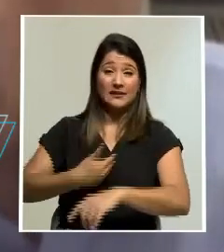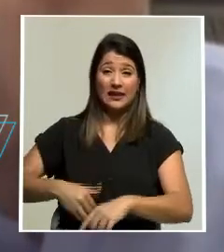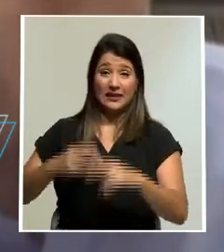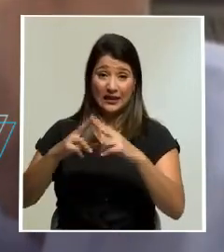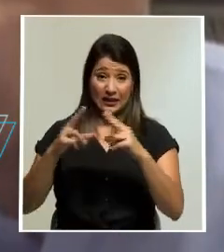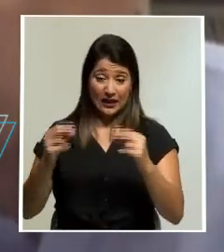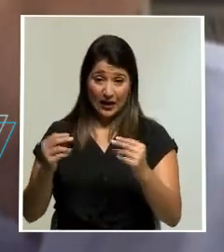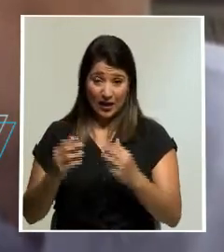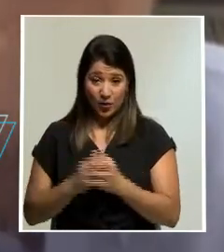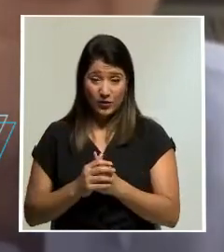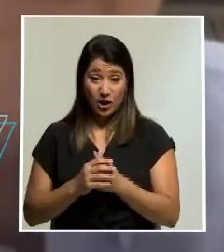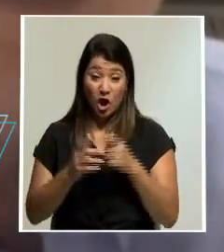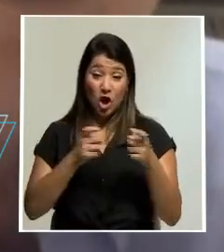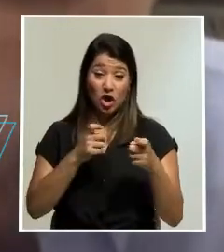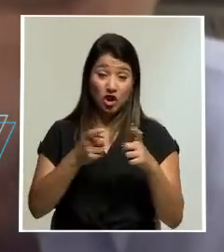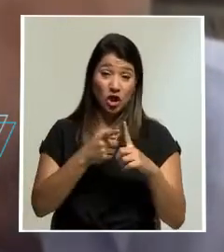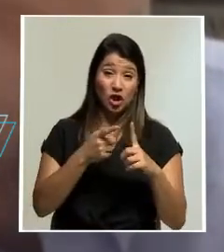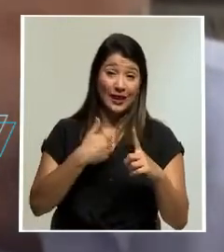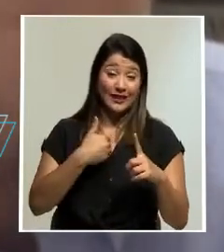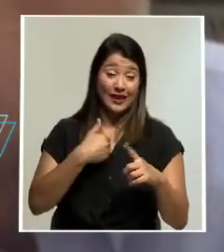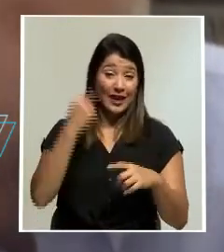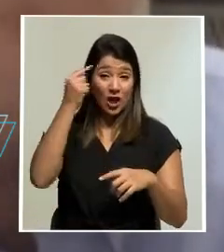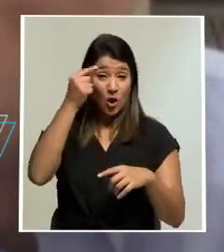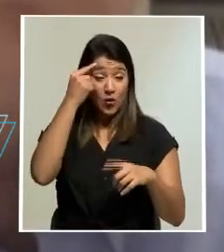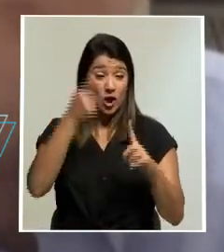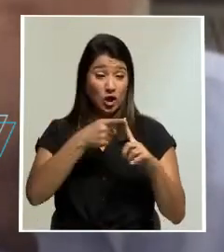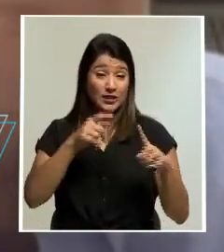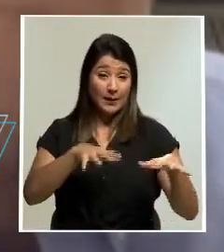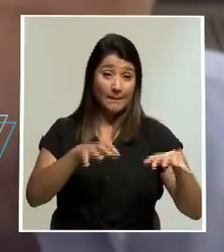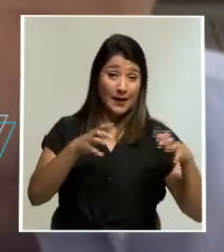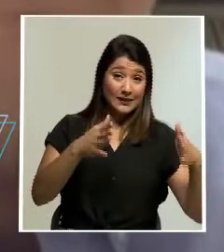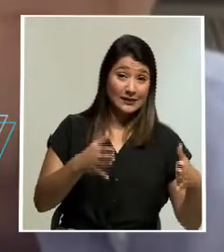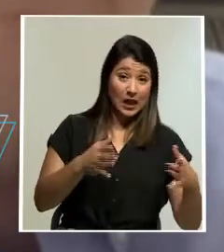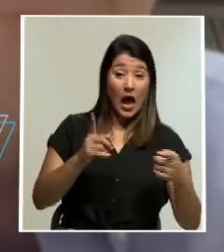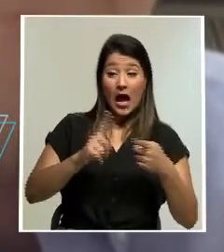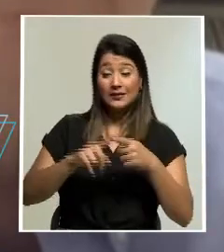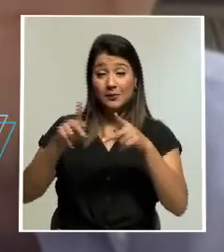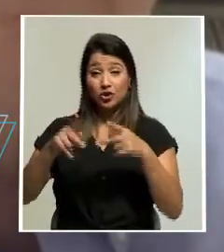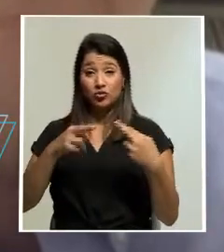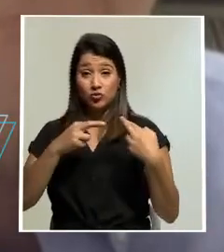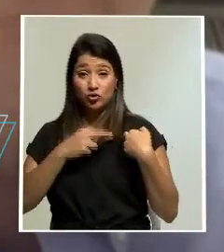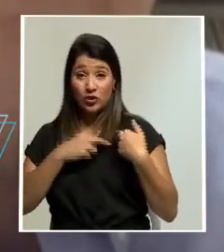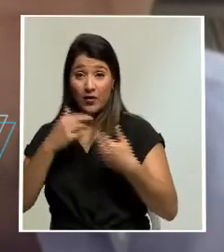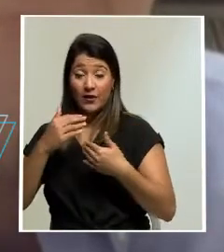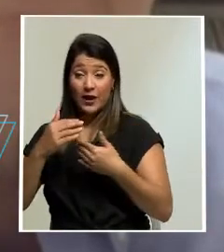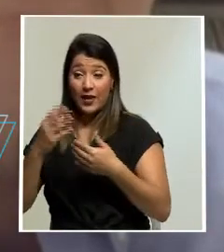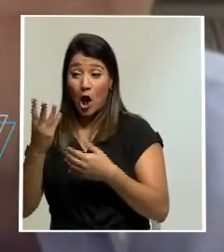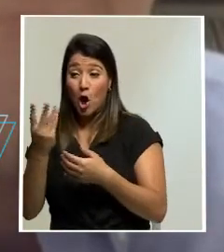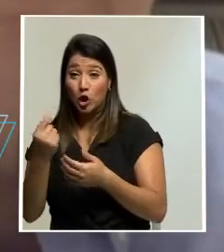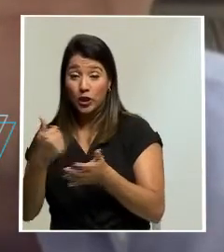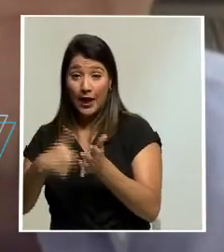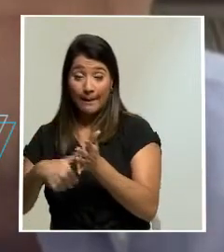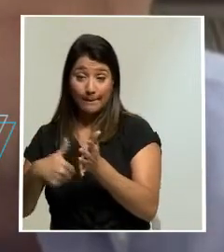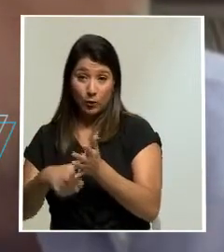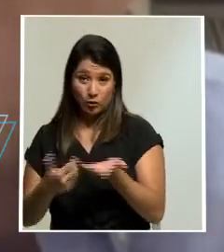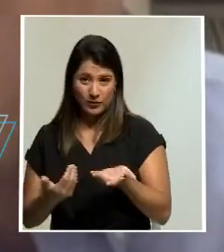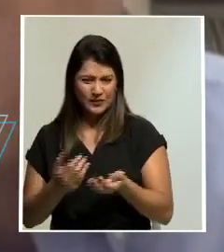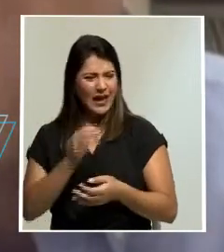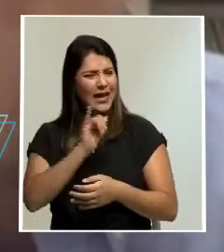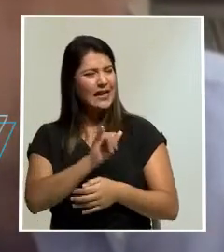El control va desde los magistrados hasta las juntas receptoras de votos. La pregunta, Carlos Fernando, es en esas condiciones